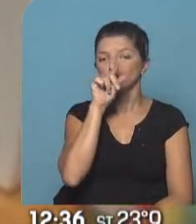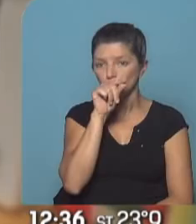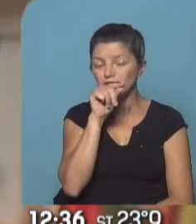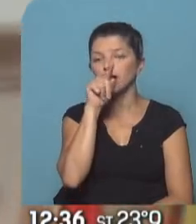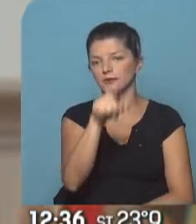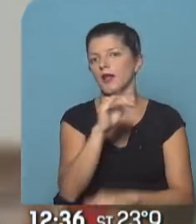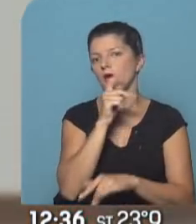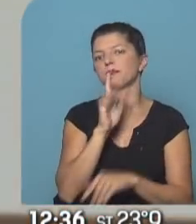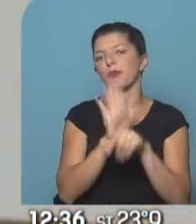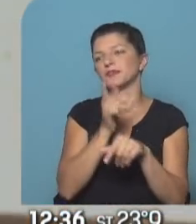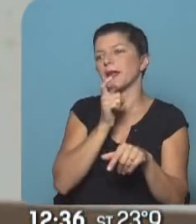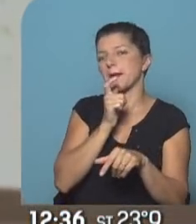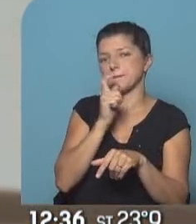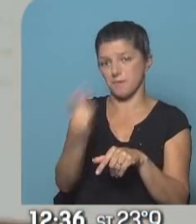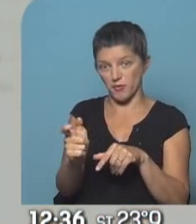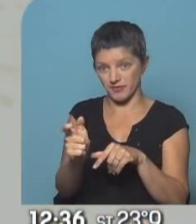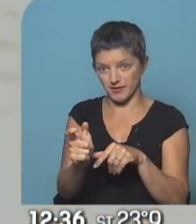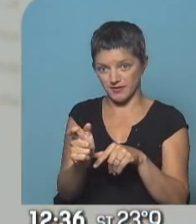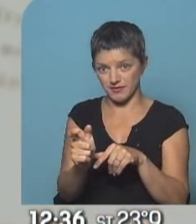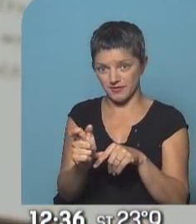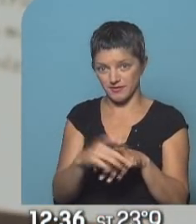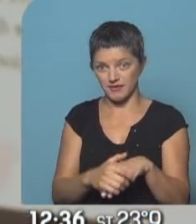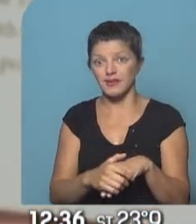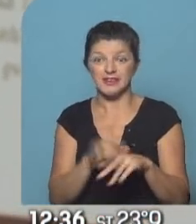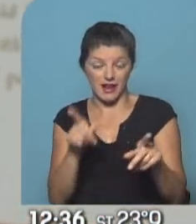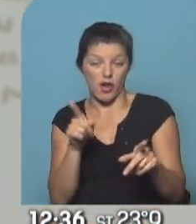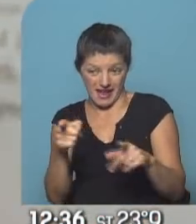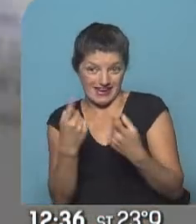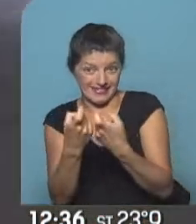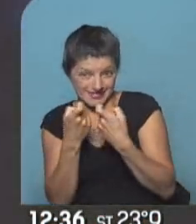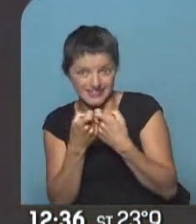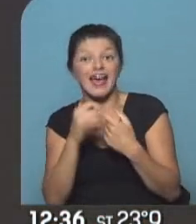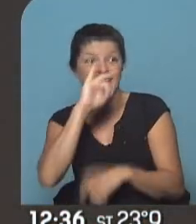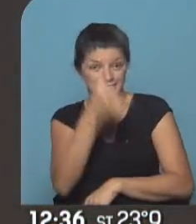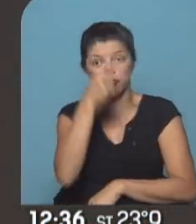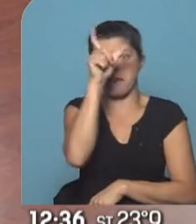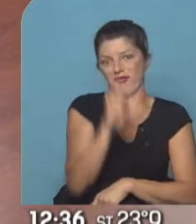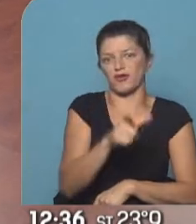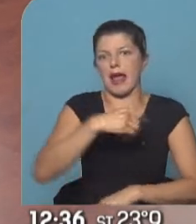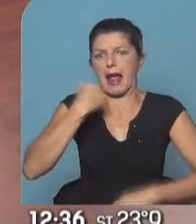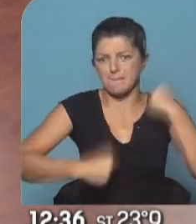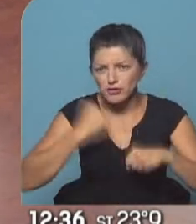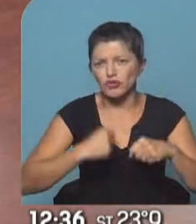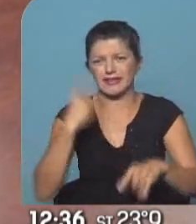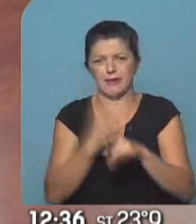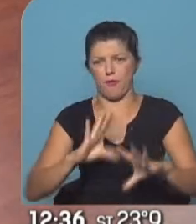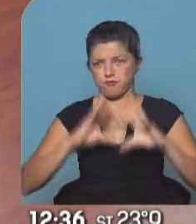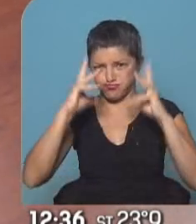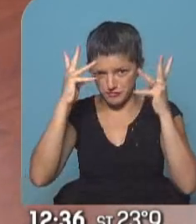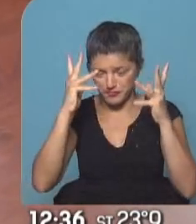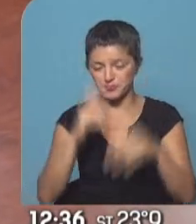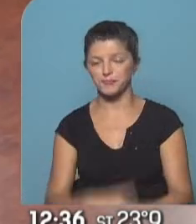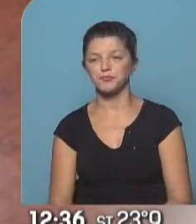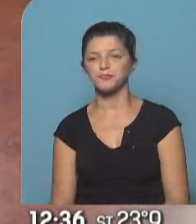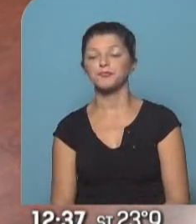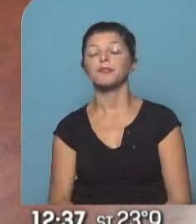tweets, prácticamente satisfaciendo la necesidad de Wolff de que confirmen que se trata de un chico caprichoso y enojado. Las cosas que